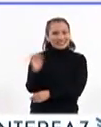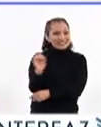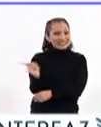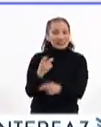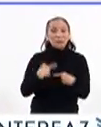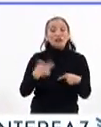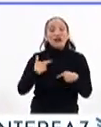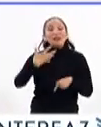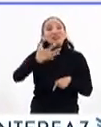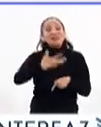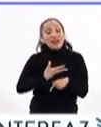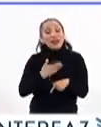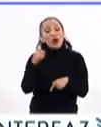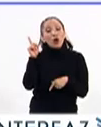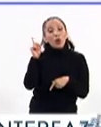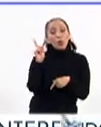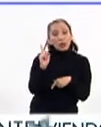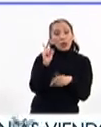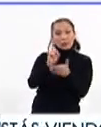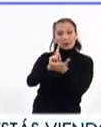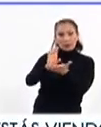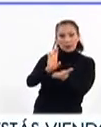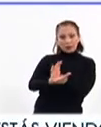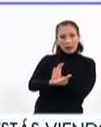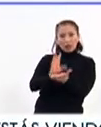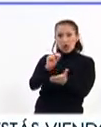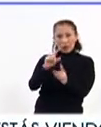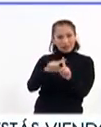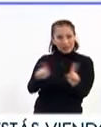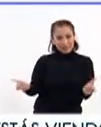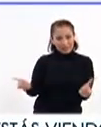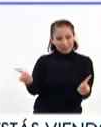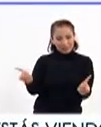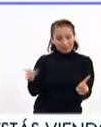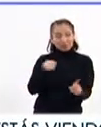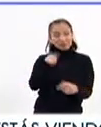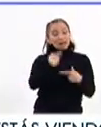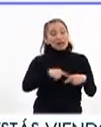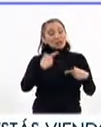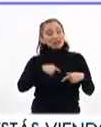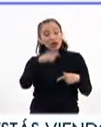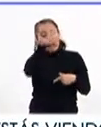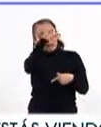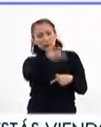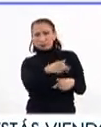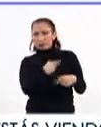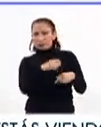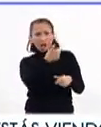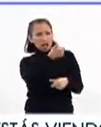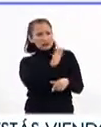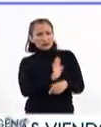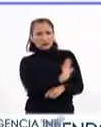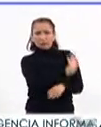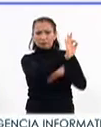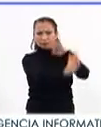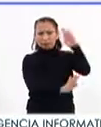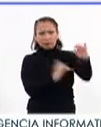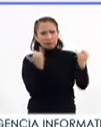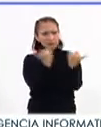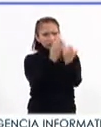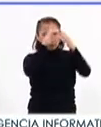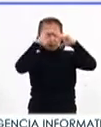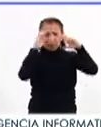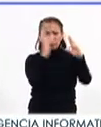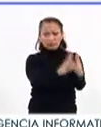las personas tienen alguna discapacidad, que no es lo mismo. Las personas son personas que hay que tratar como